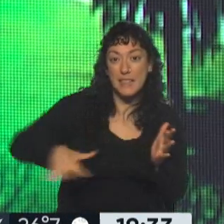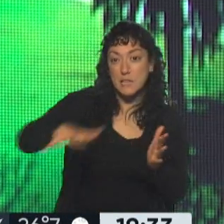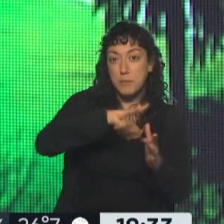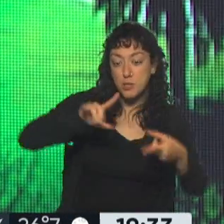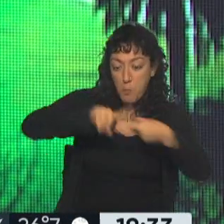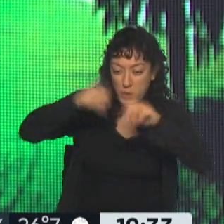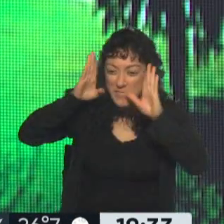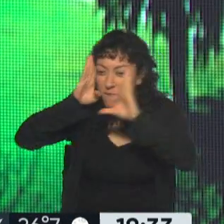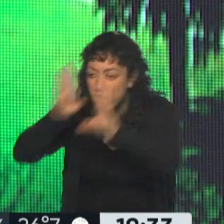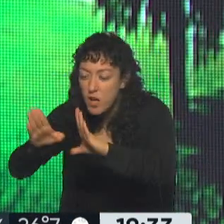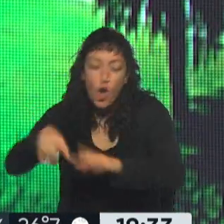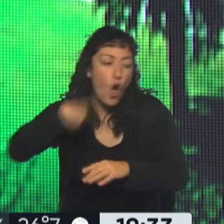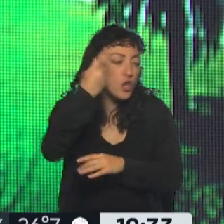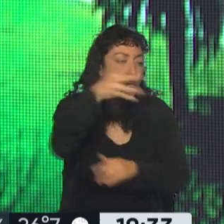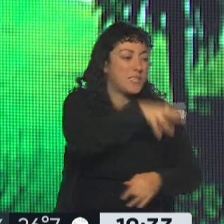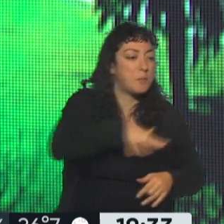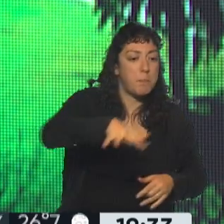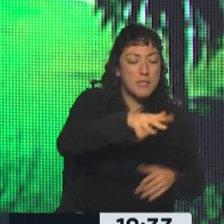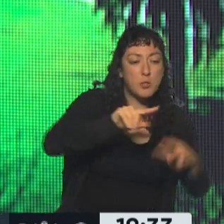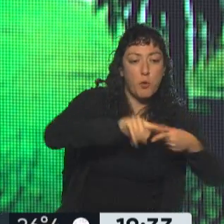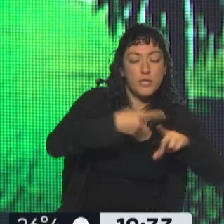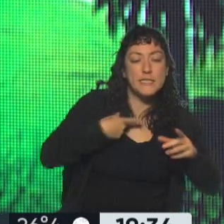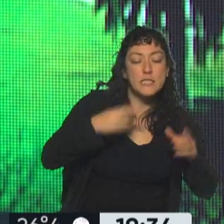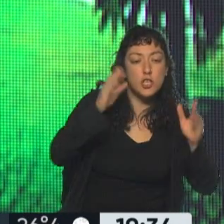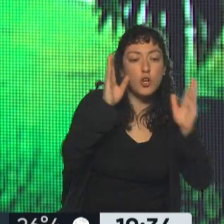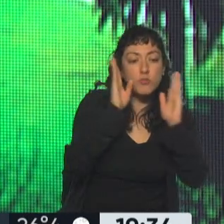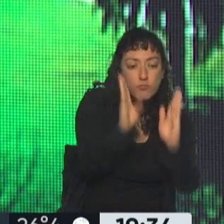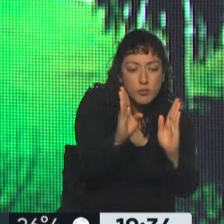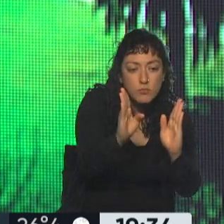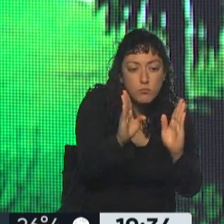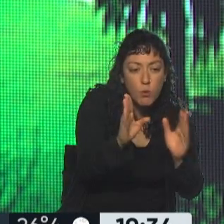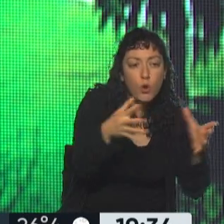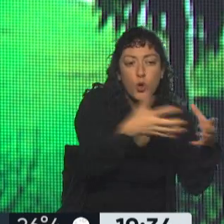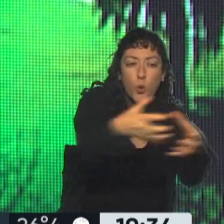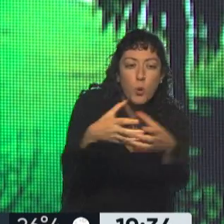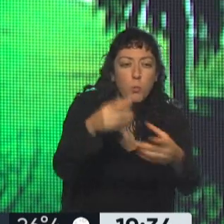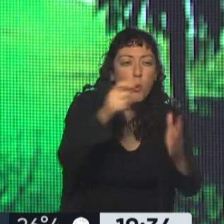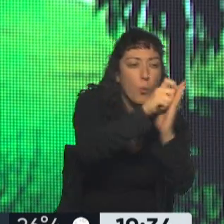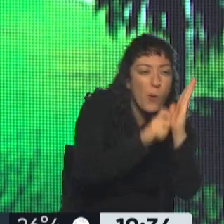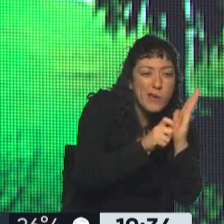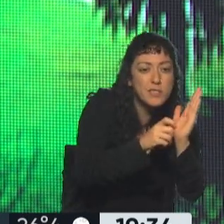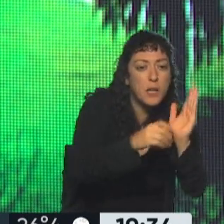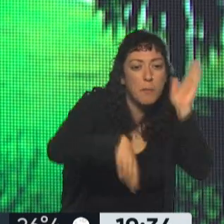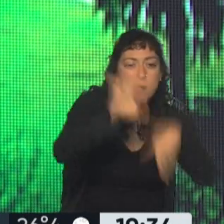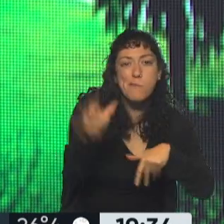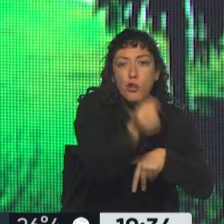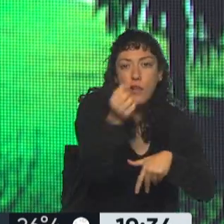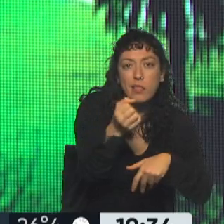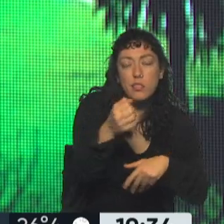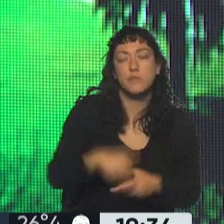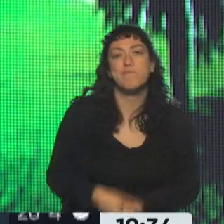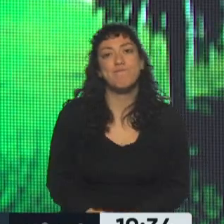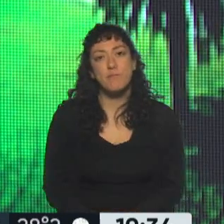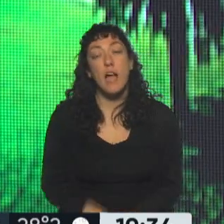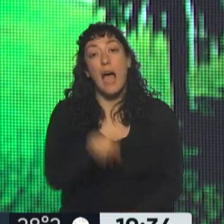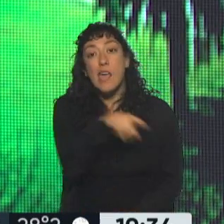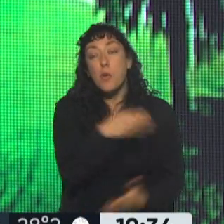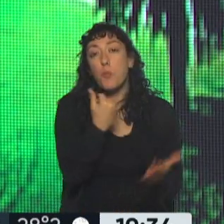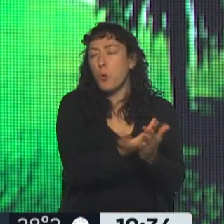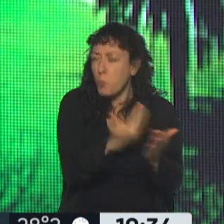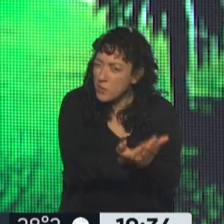política que un espacio que pone el foco en los focus group y en las encuestas. Lo que está claro es que no hay ahí una propuesta